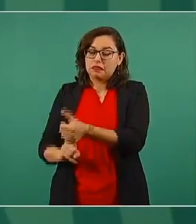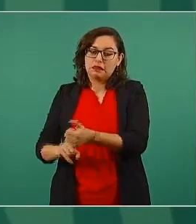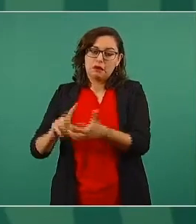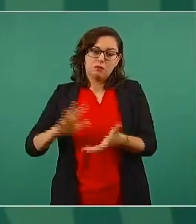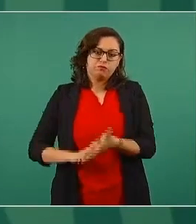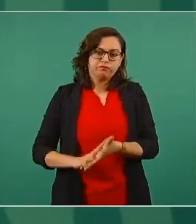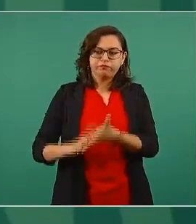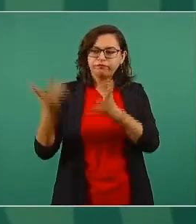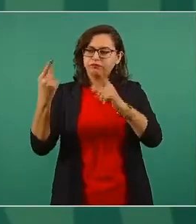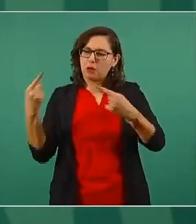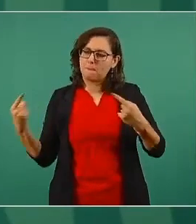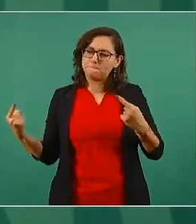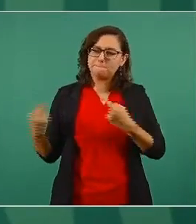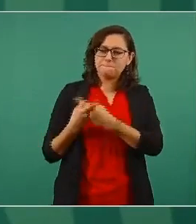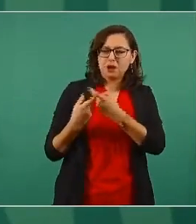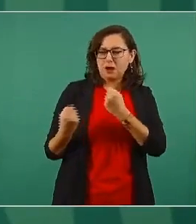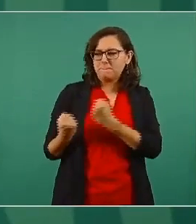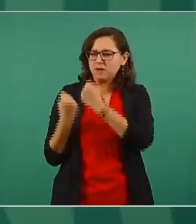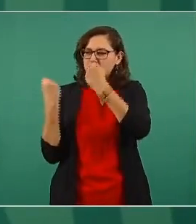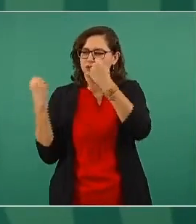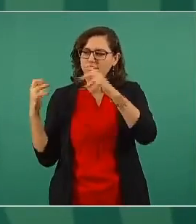que no haya confrontación,